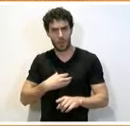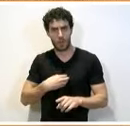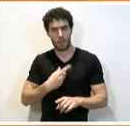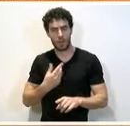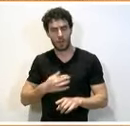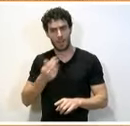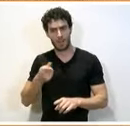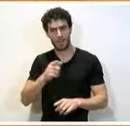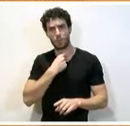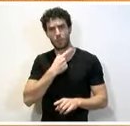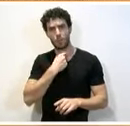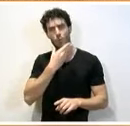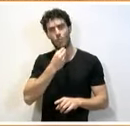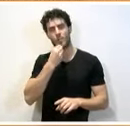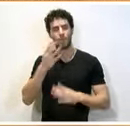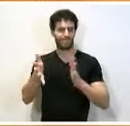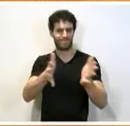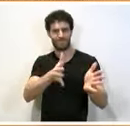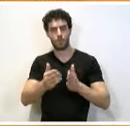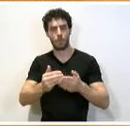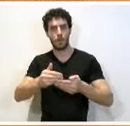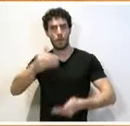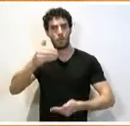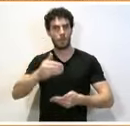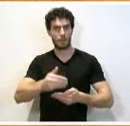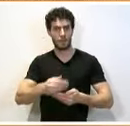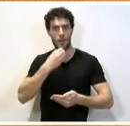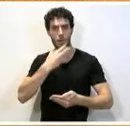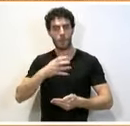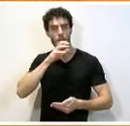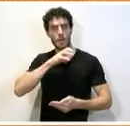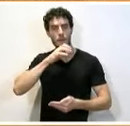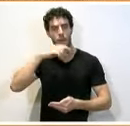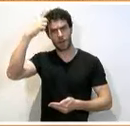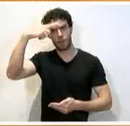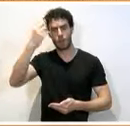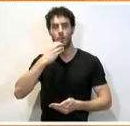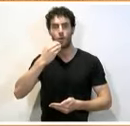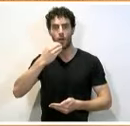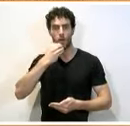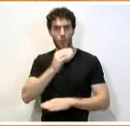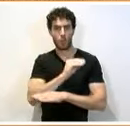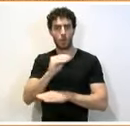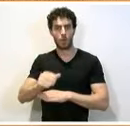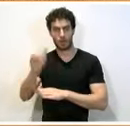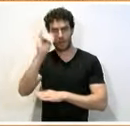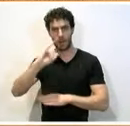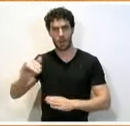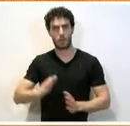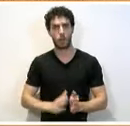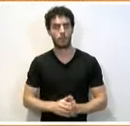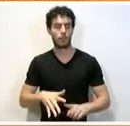además, pues bueno, discutible, en las fachadas de los bienes de interés cultural como es la Biblioteca de La Rioja. En cualquier